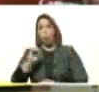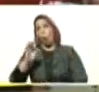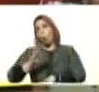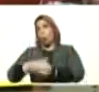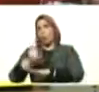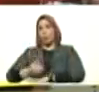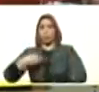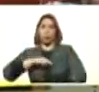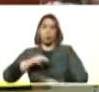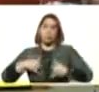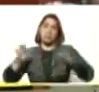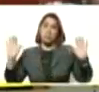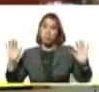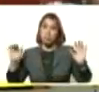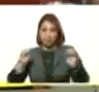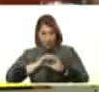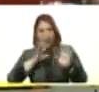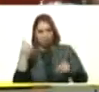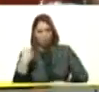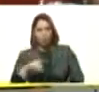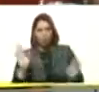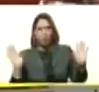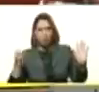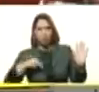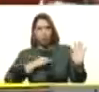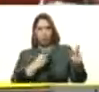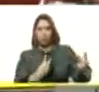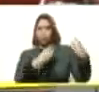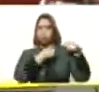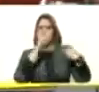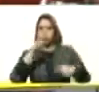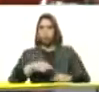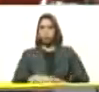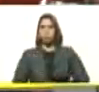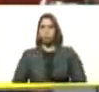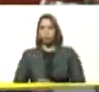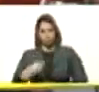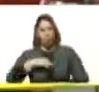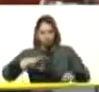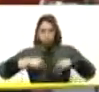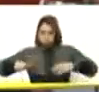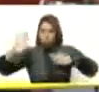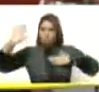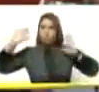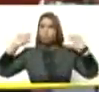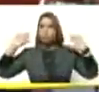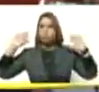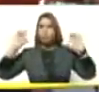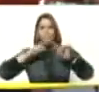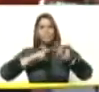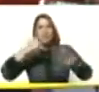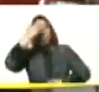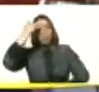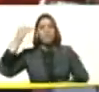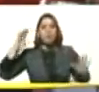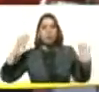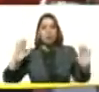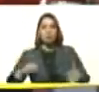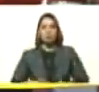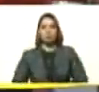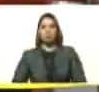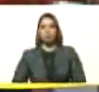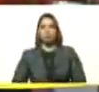nosotros. Claro que tenemos nuestras responsabilidades y las asumimos, pero se olvidan